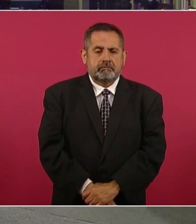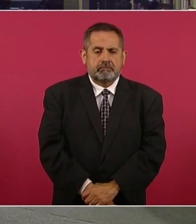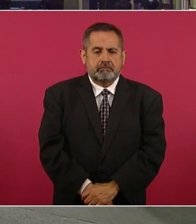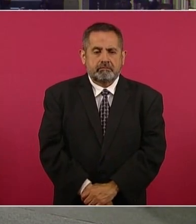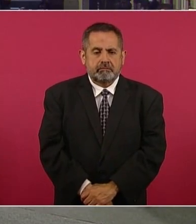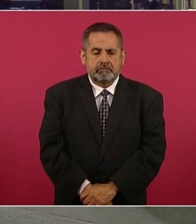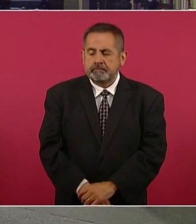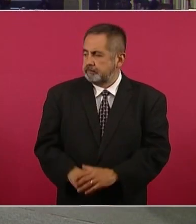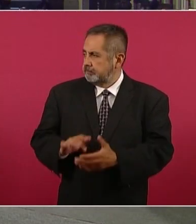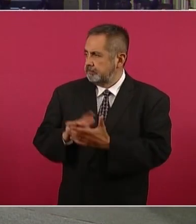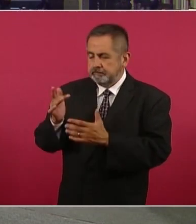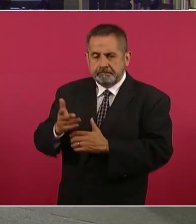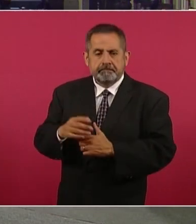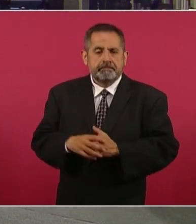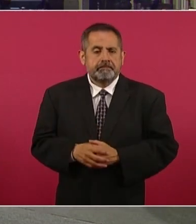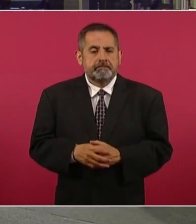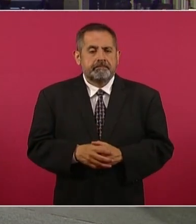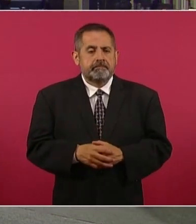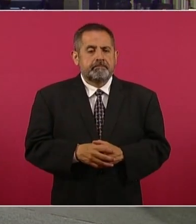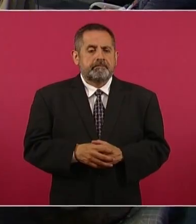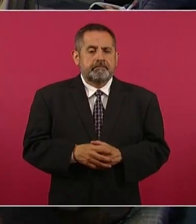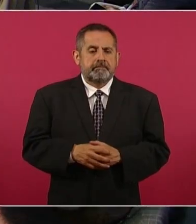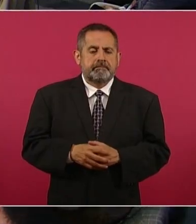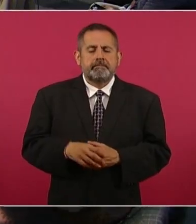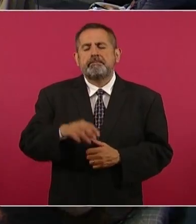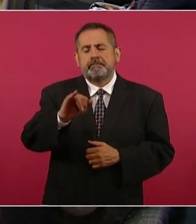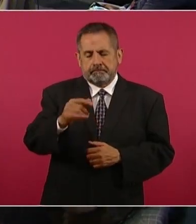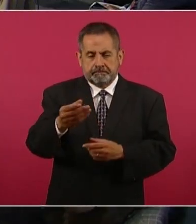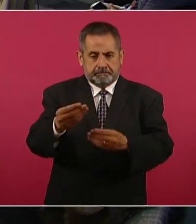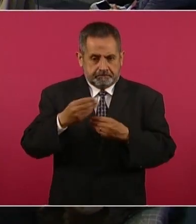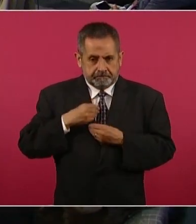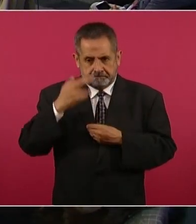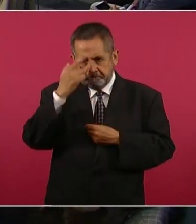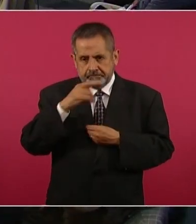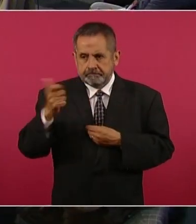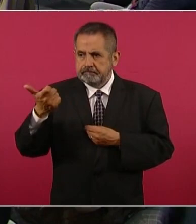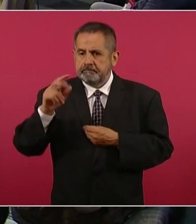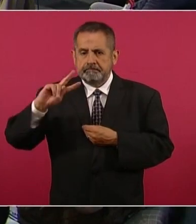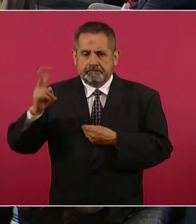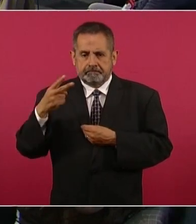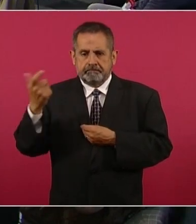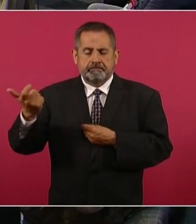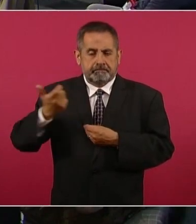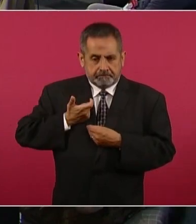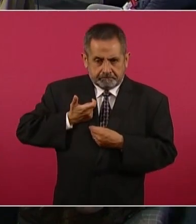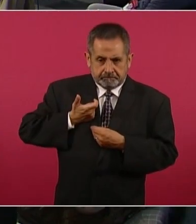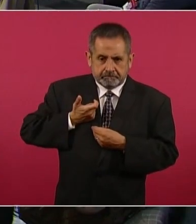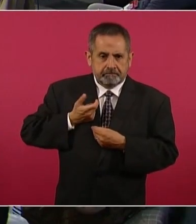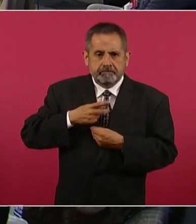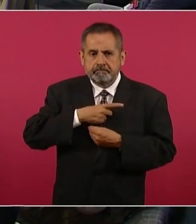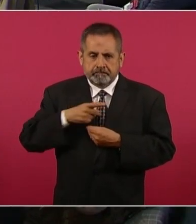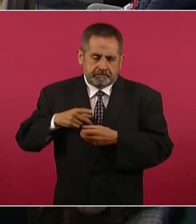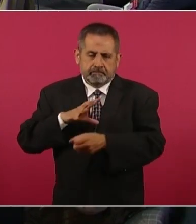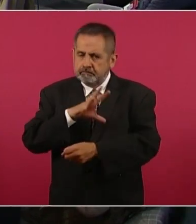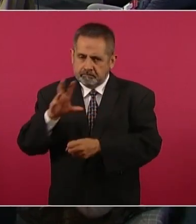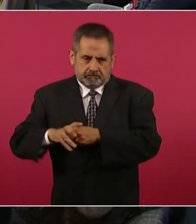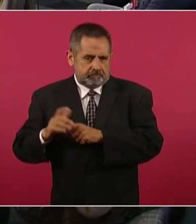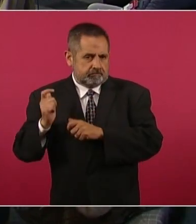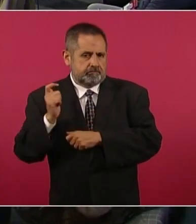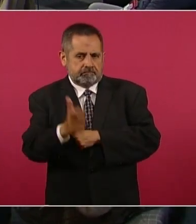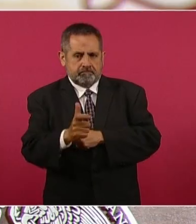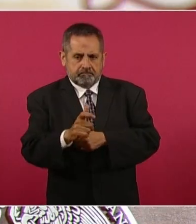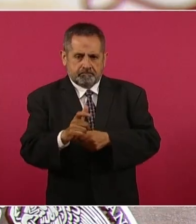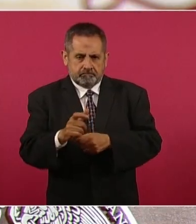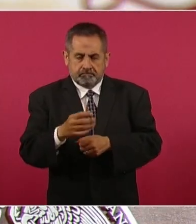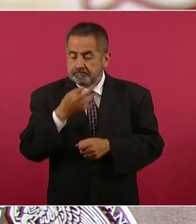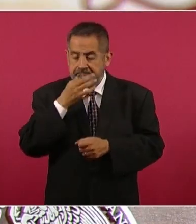Gracias, gracias, presidente. Sí, vamos a revisar el tema de los reembolsos, porque tienen que ser cubiertos y tienen que ser cubiertos